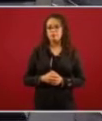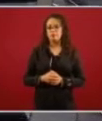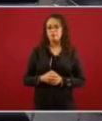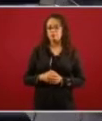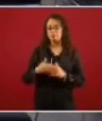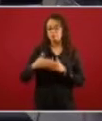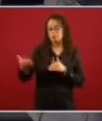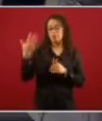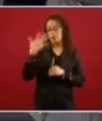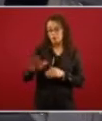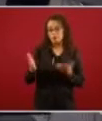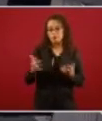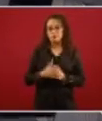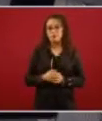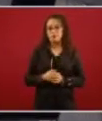Ahora, también,